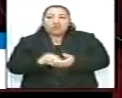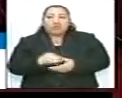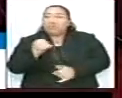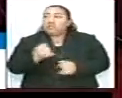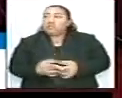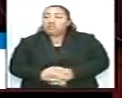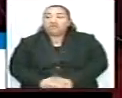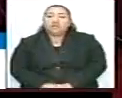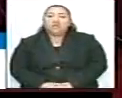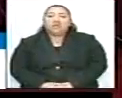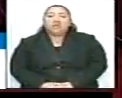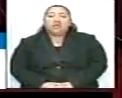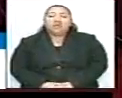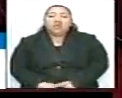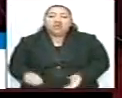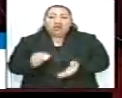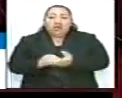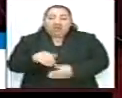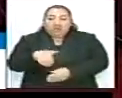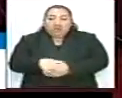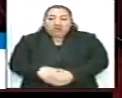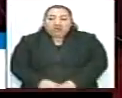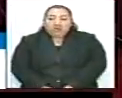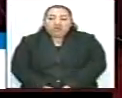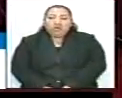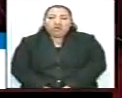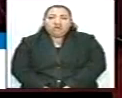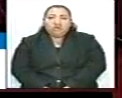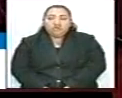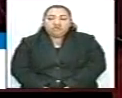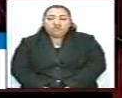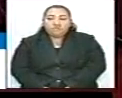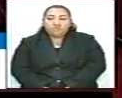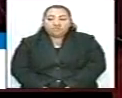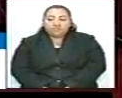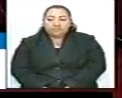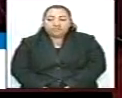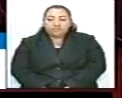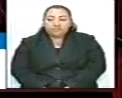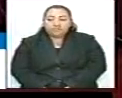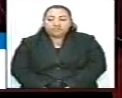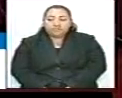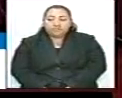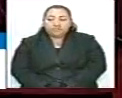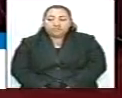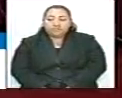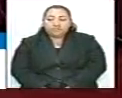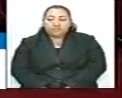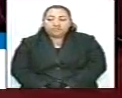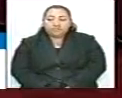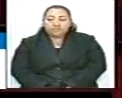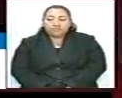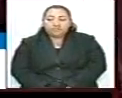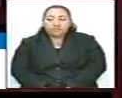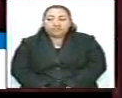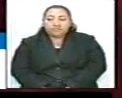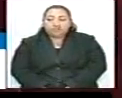final para someterlo a votación. De igual manera, vamos a darle la palabra al congresista Román Valdivia.